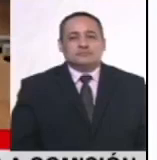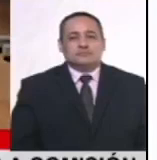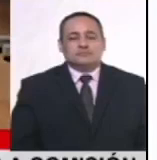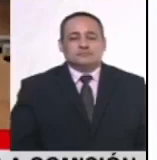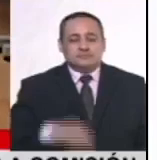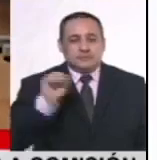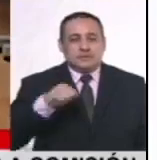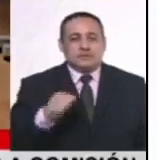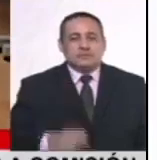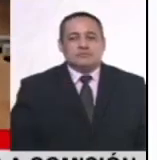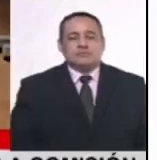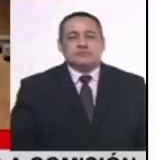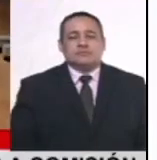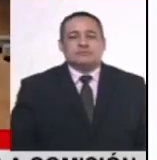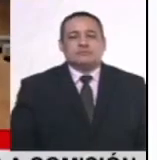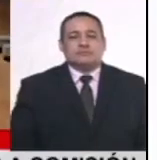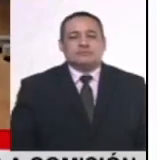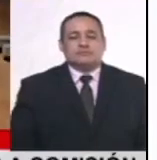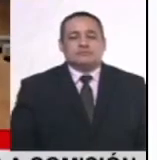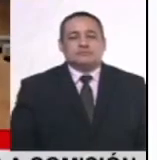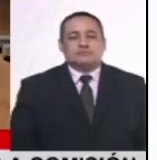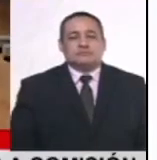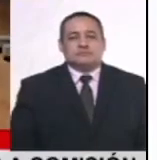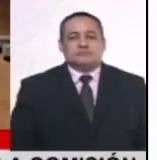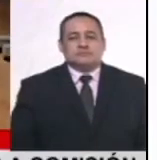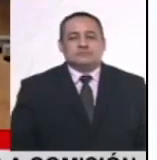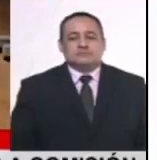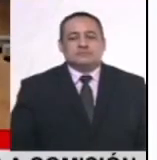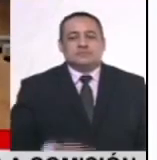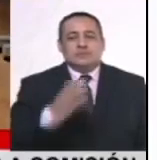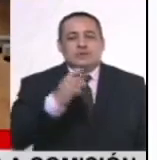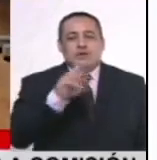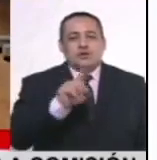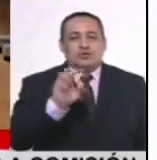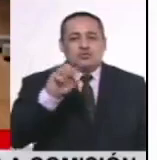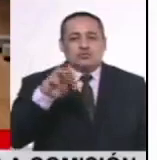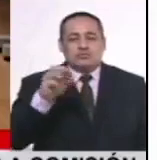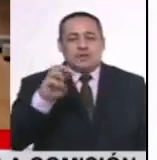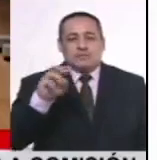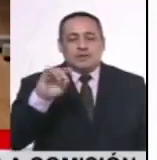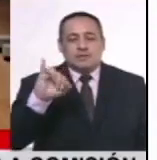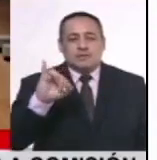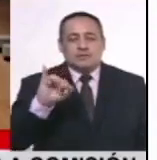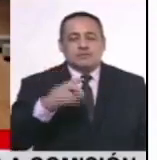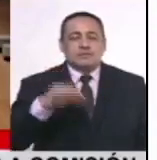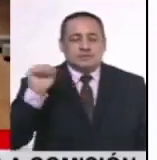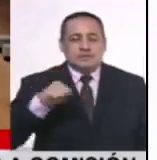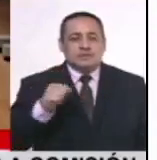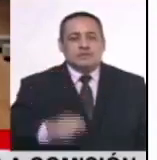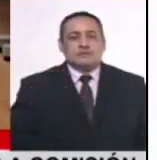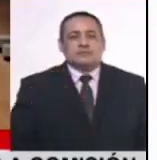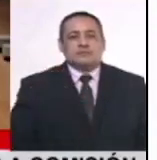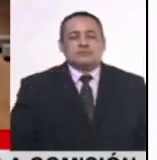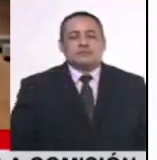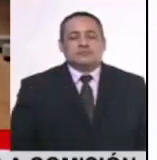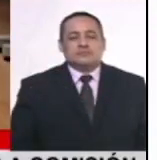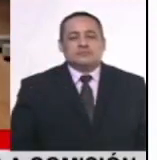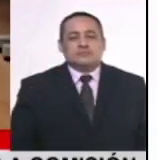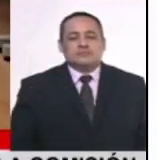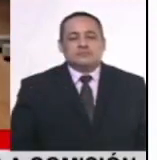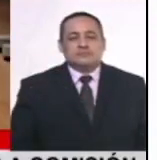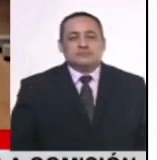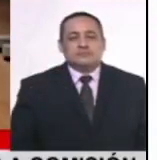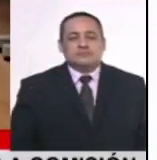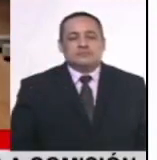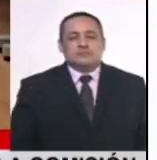A favor. Montoya Manrique, sí. Cruz Mamani. Sí, a favor. Cruz Mamani,